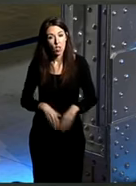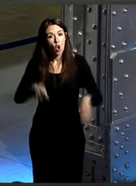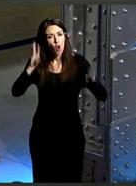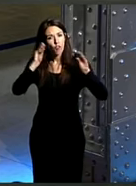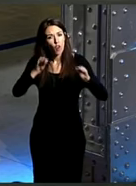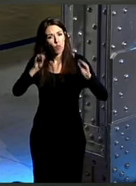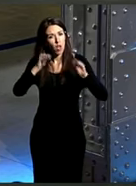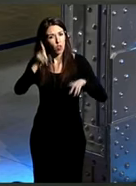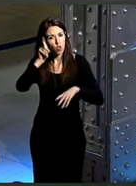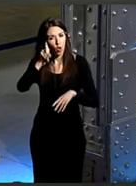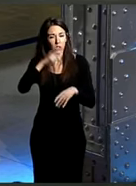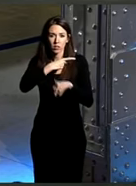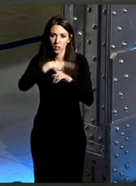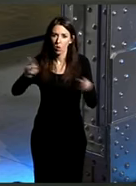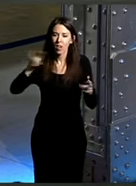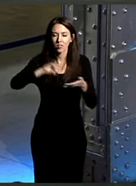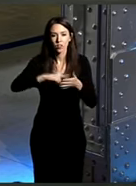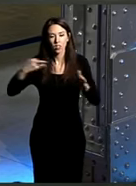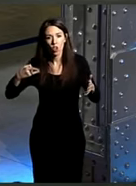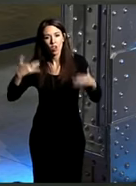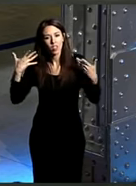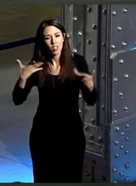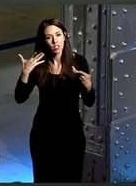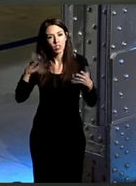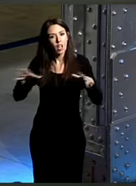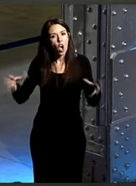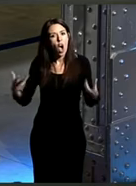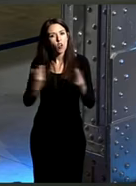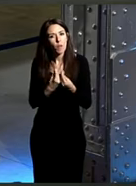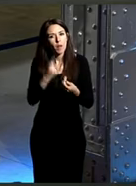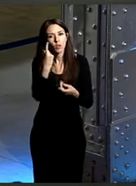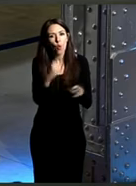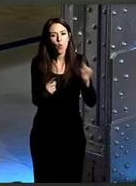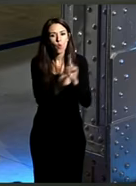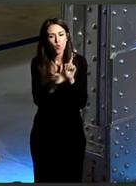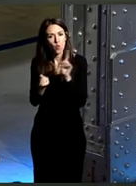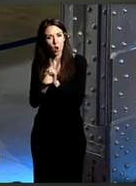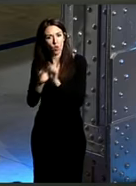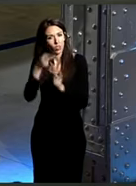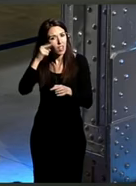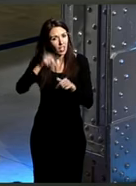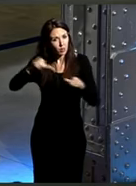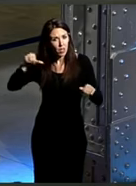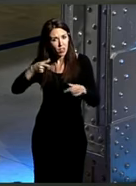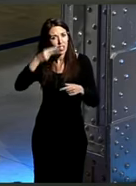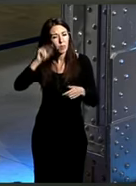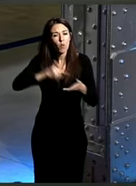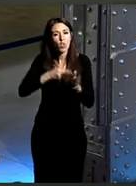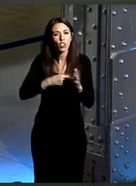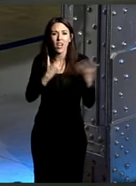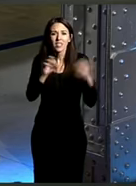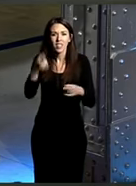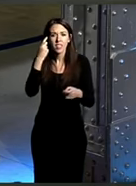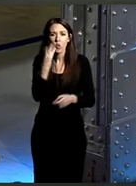formación docente, que no tiene nada que ver con tecnología, es de un acompañamiento uno a uno. ¿Vos querés hablar de experiencia? Nosotros hicimos una experiencia en Buenos Aires. 60